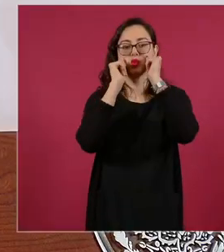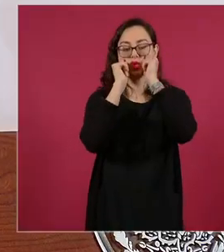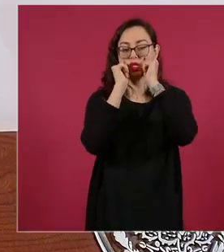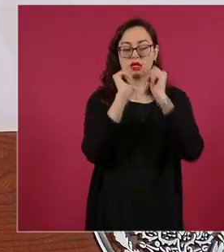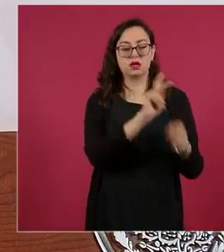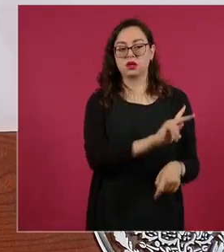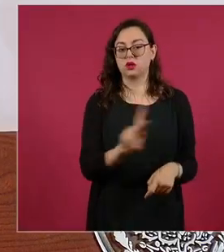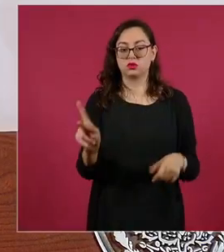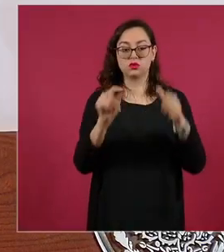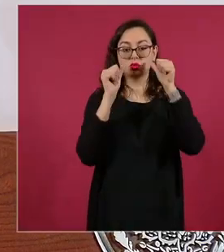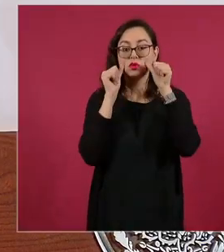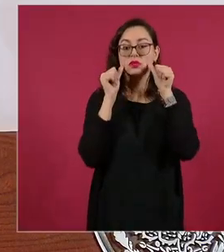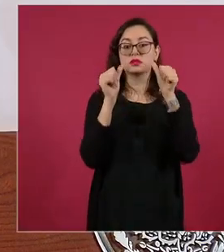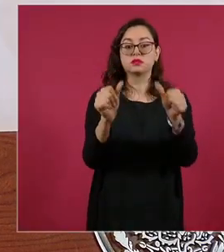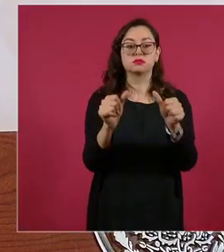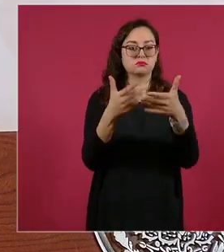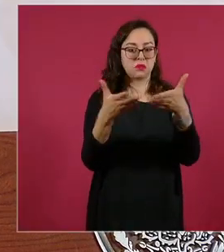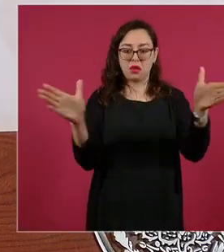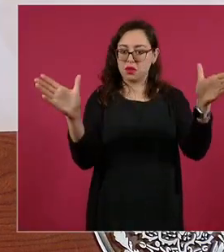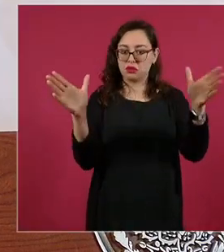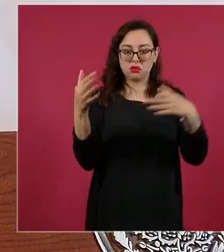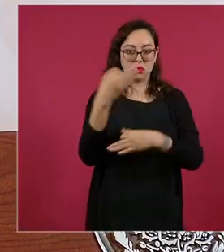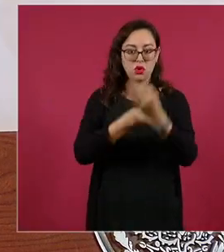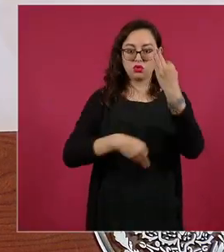es para población abierta